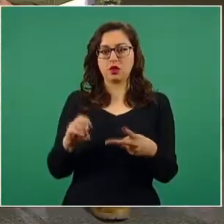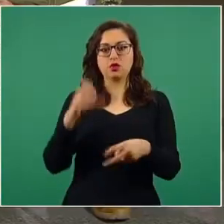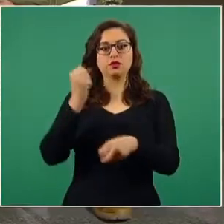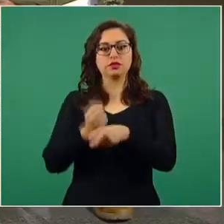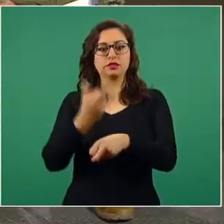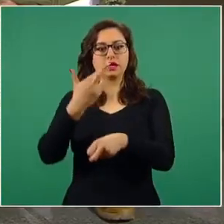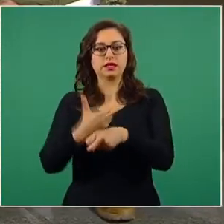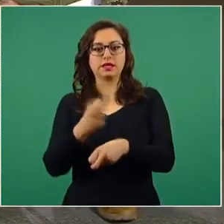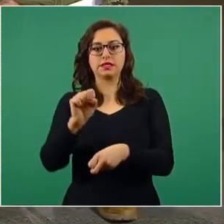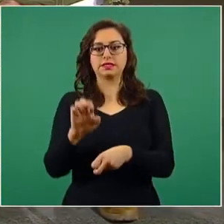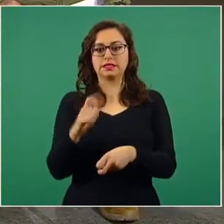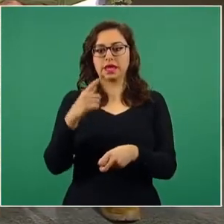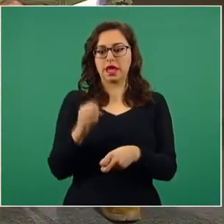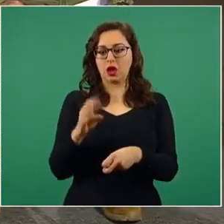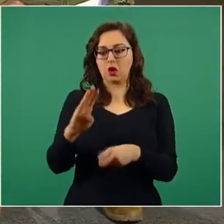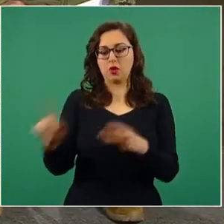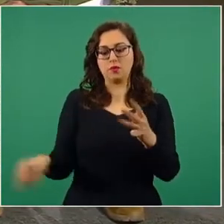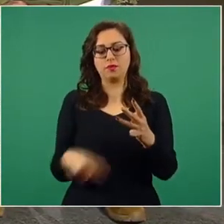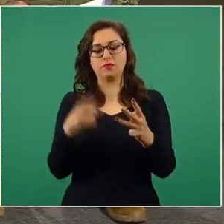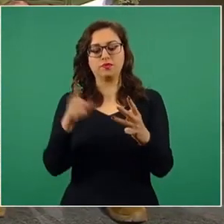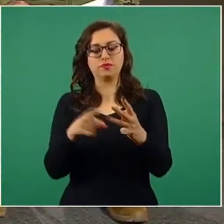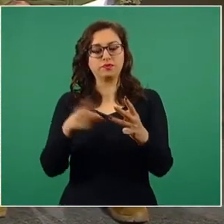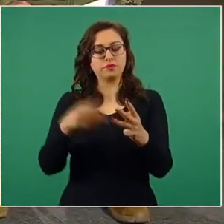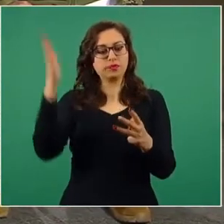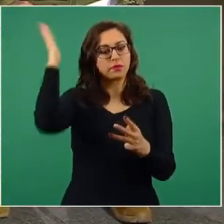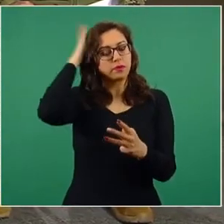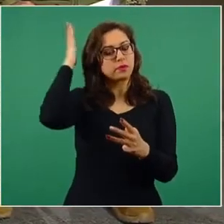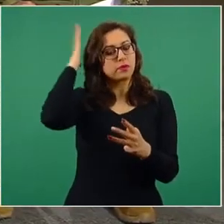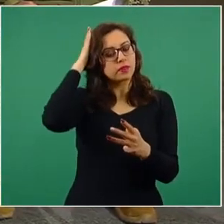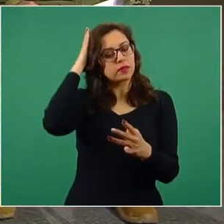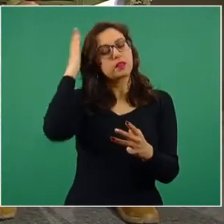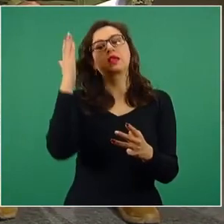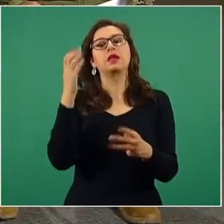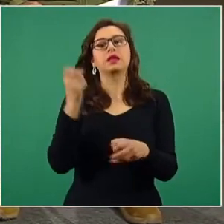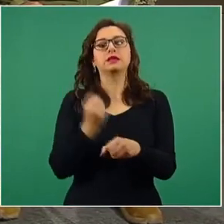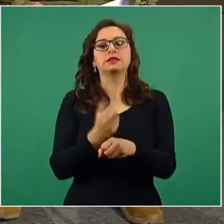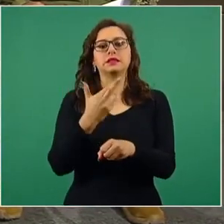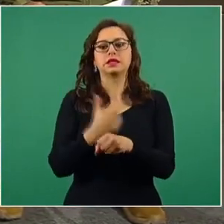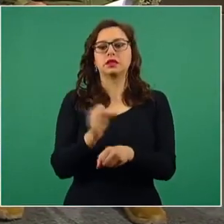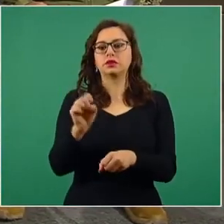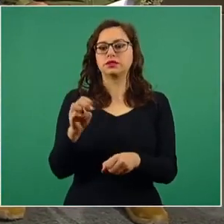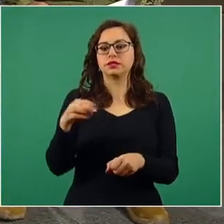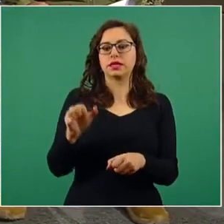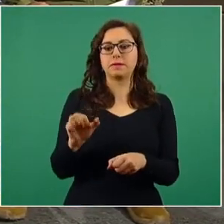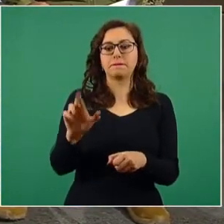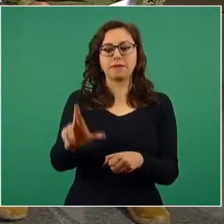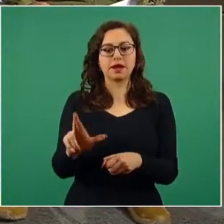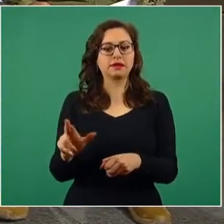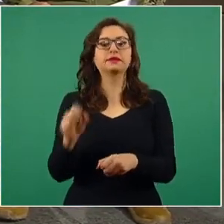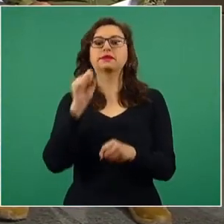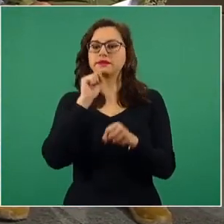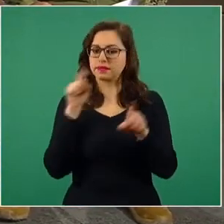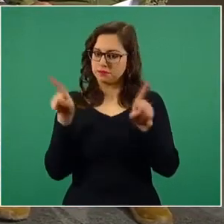el almirante Rafael Ojeda Durán, secretario de Marina. Todos los días